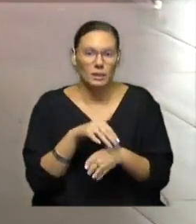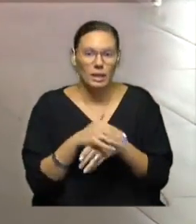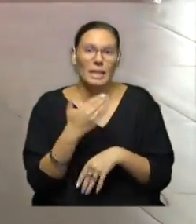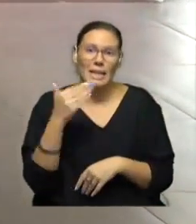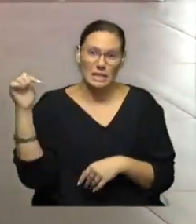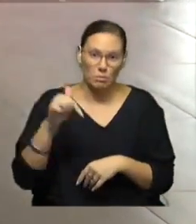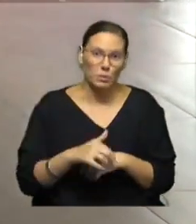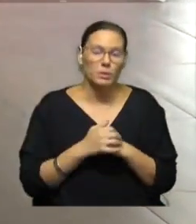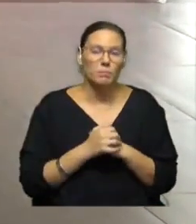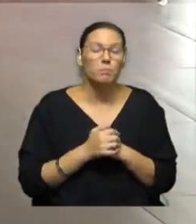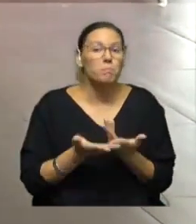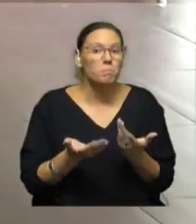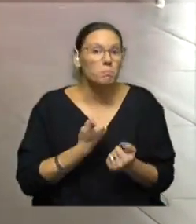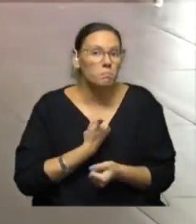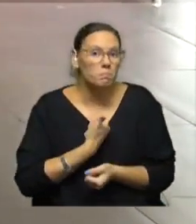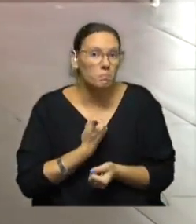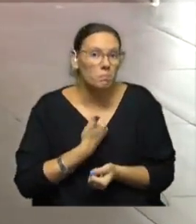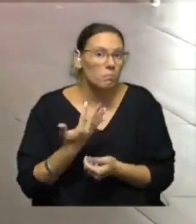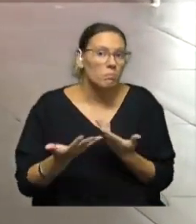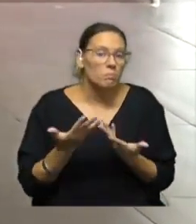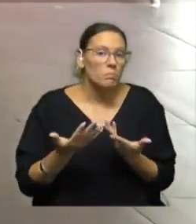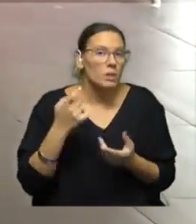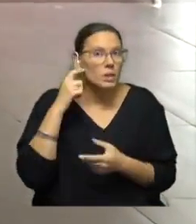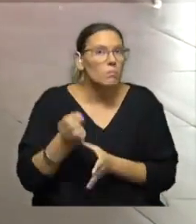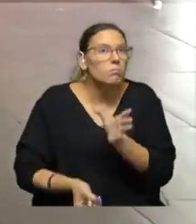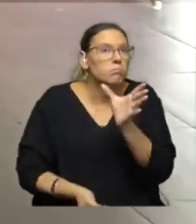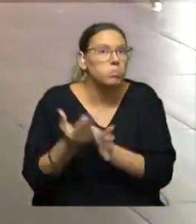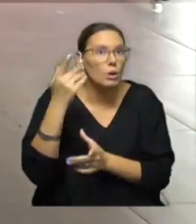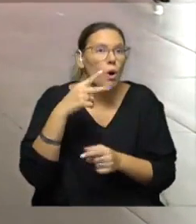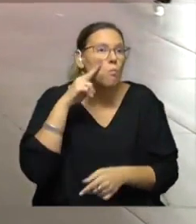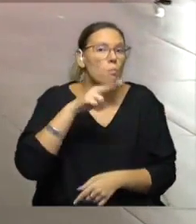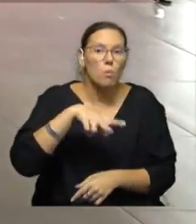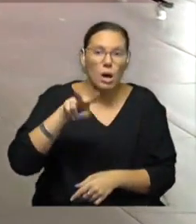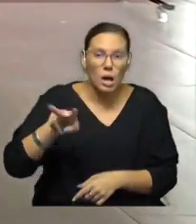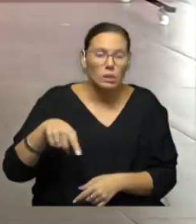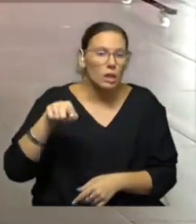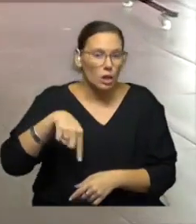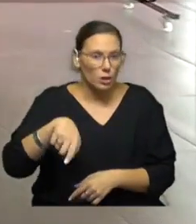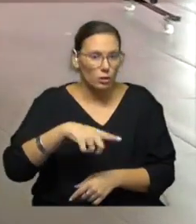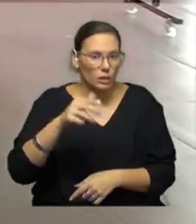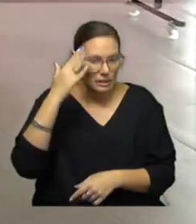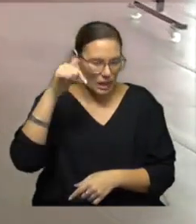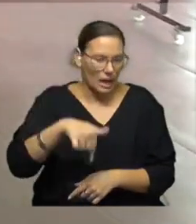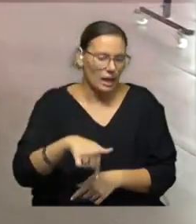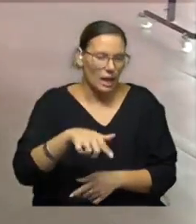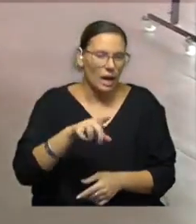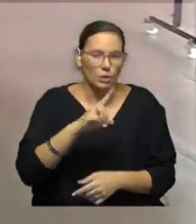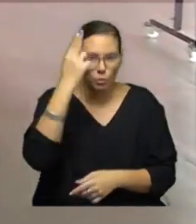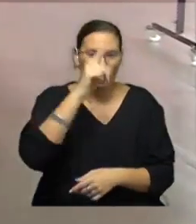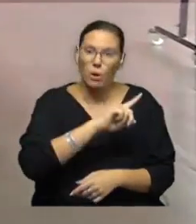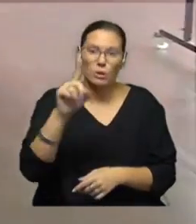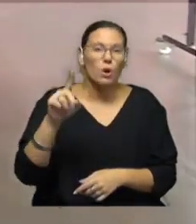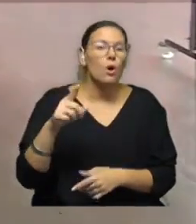acá. Bueno, contanos un poco cómo se te ocurrió hacer esta muestra, en dónde, yo sé que no fue acá en Uruguay que se te